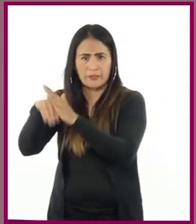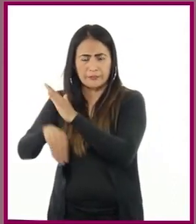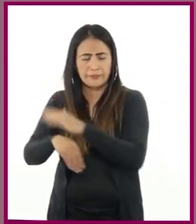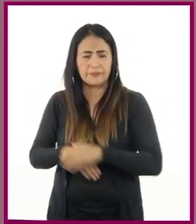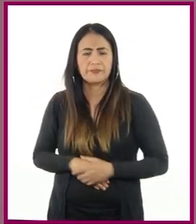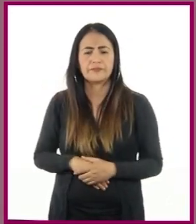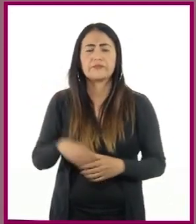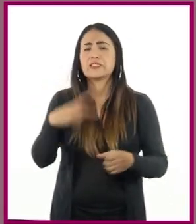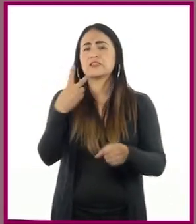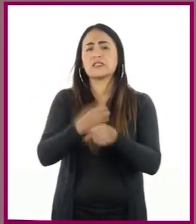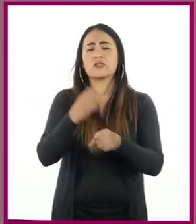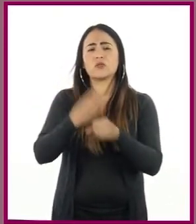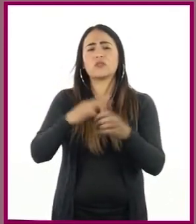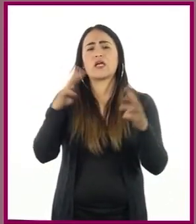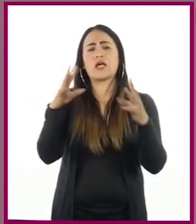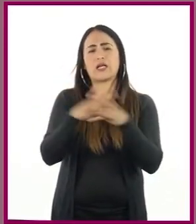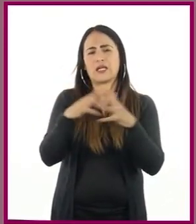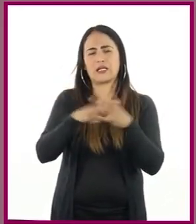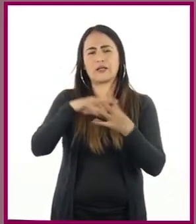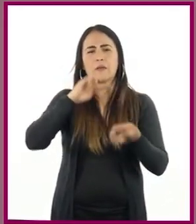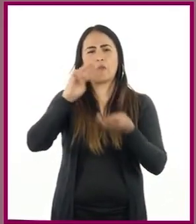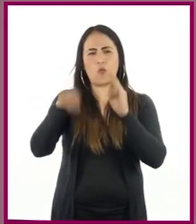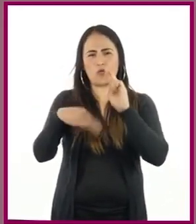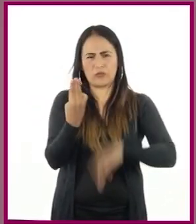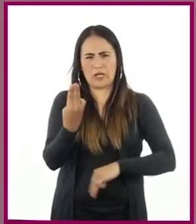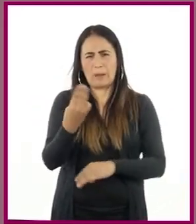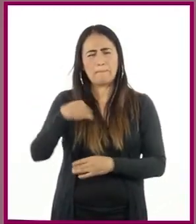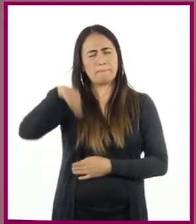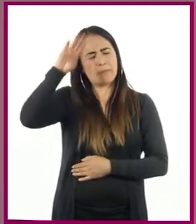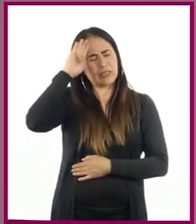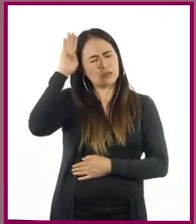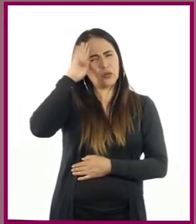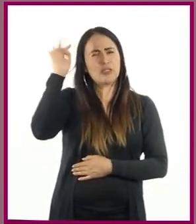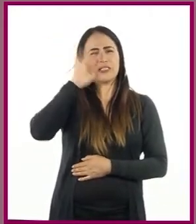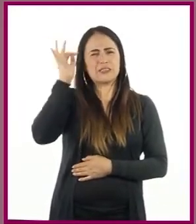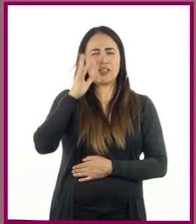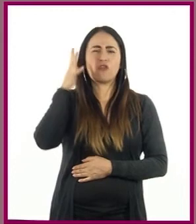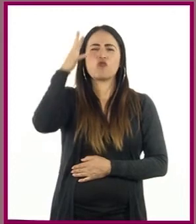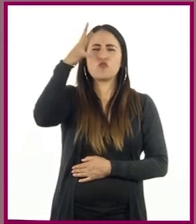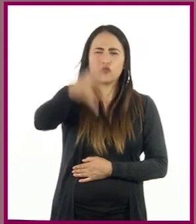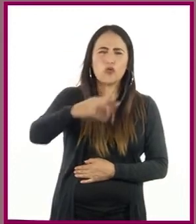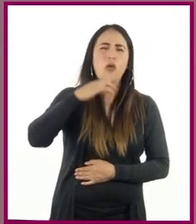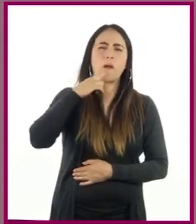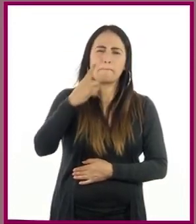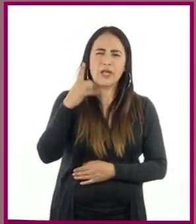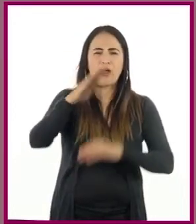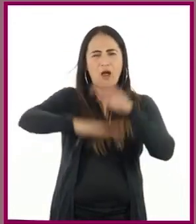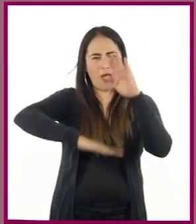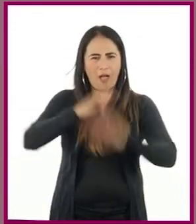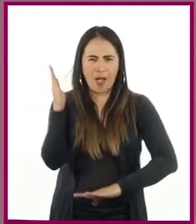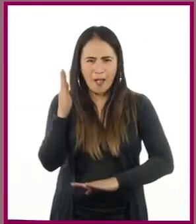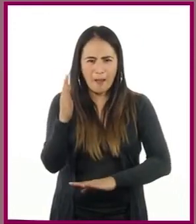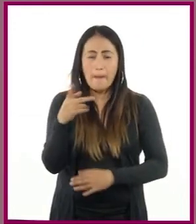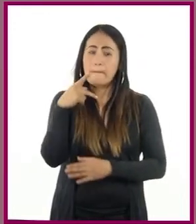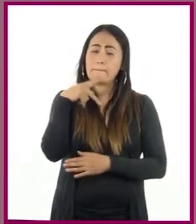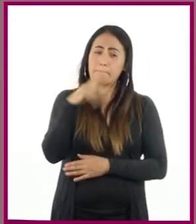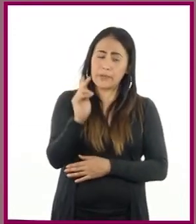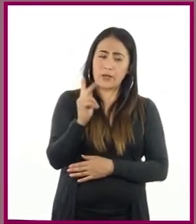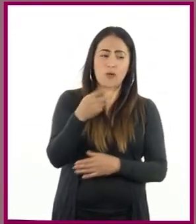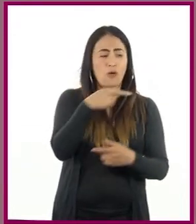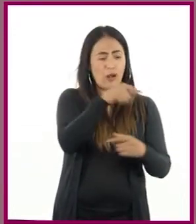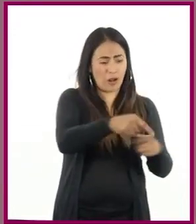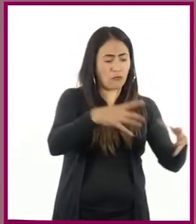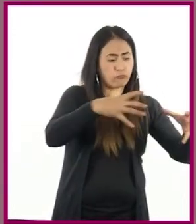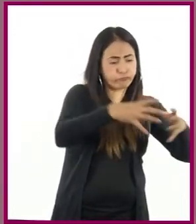Después de la Segunda Guerra Mundial, se pensó que la humanidad caminaría a un destino más esperanzador. Sin embargo, los proyectos de los dos